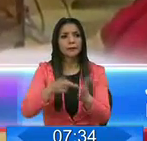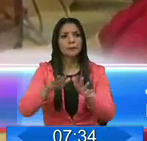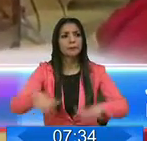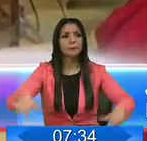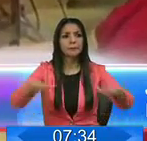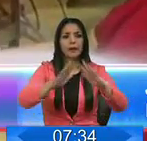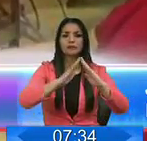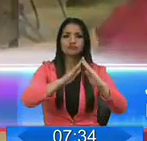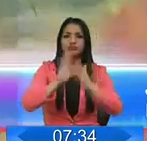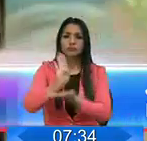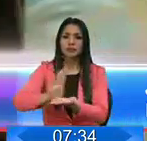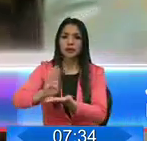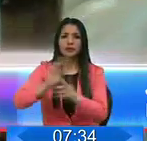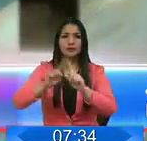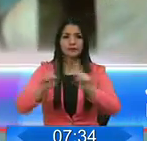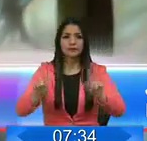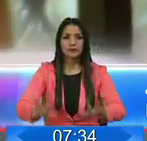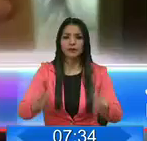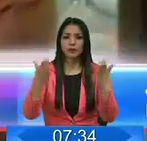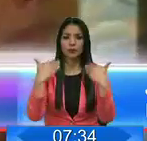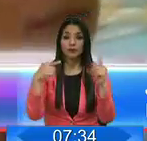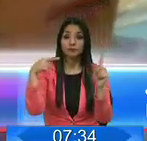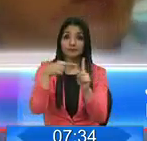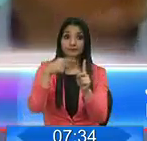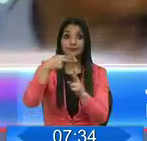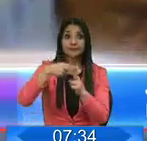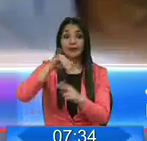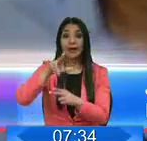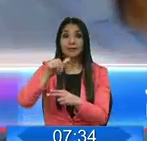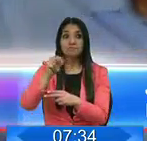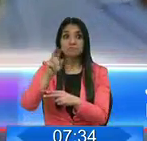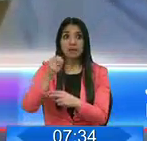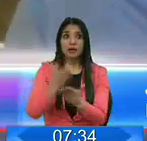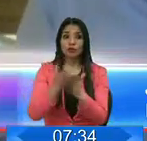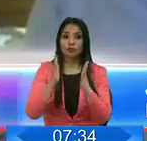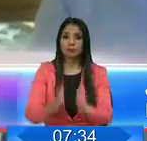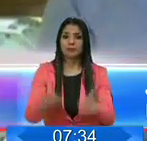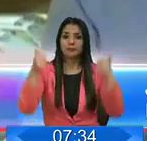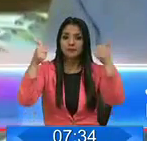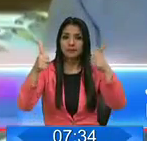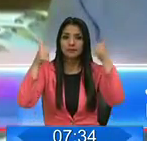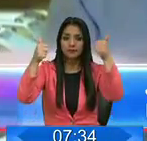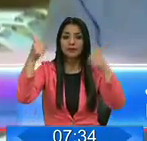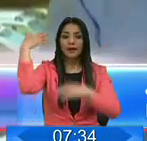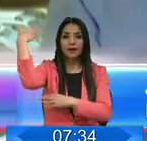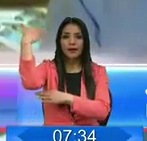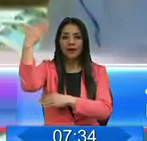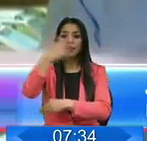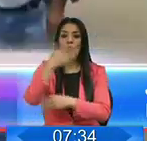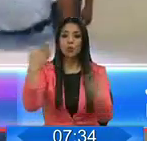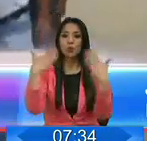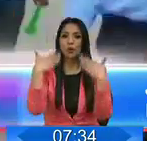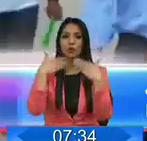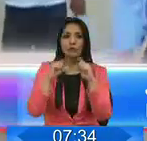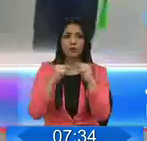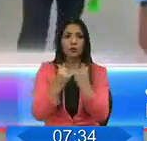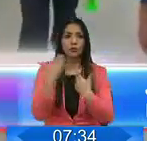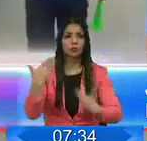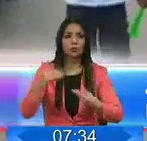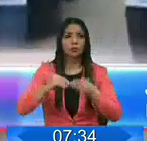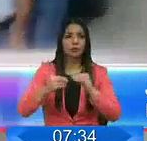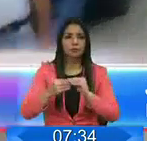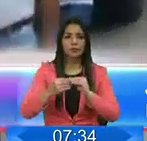y sectores. Jaime Lomas es economista y candidato a la alcaldía de Guayaquil por Juntos Podemos,